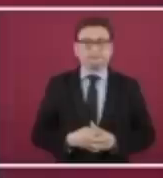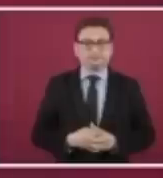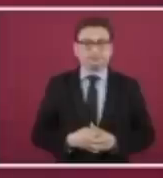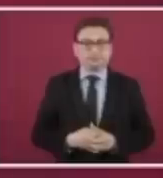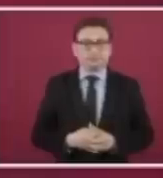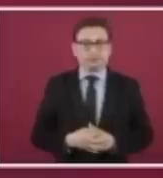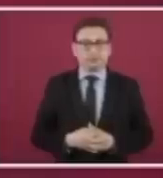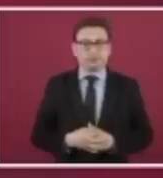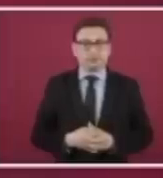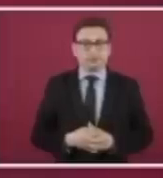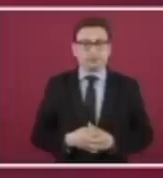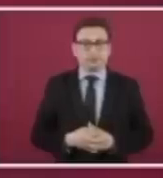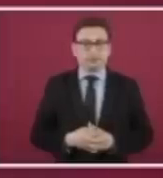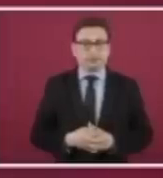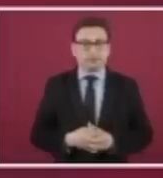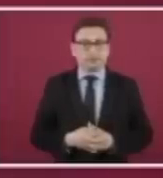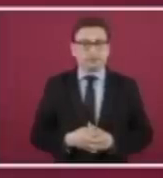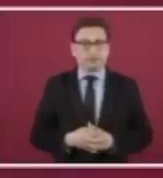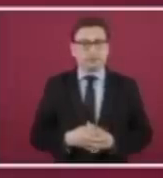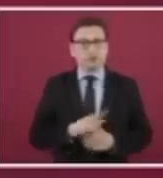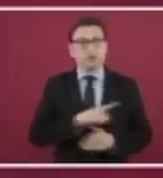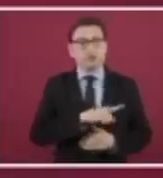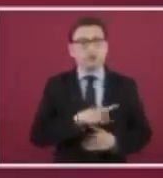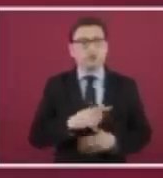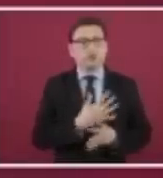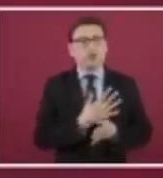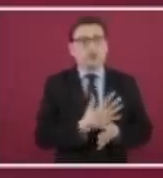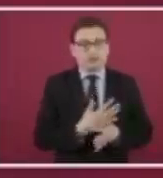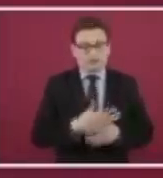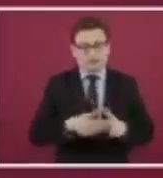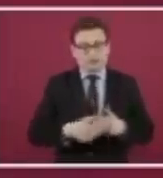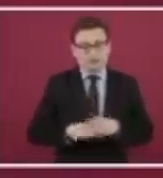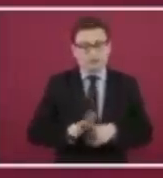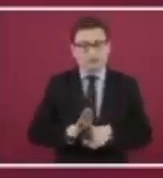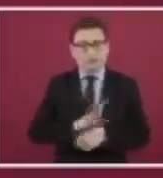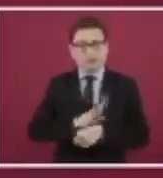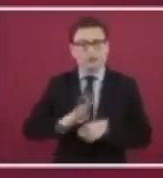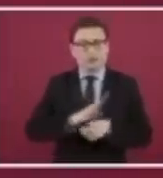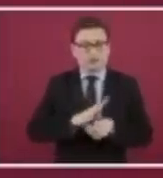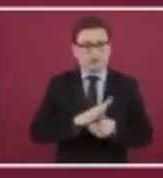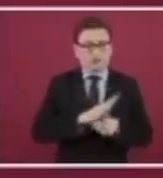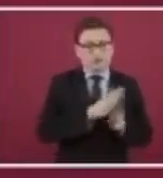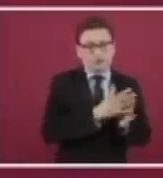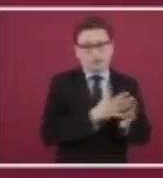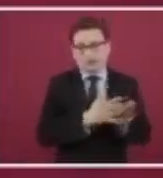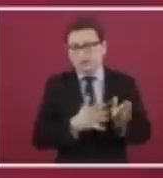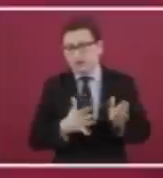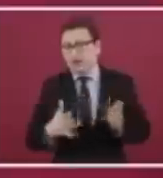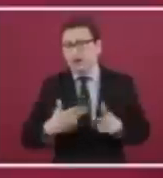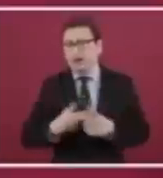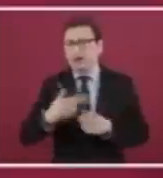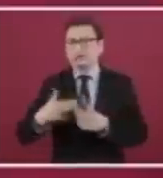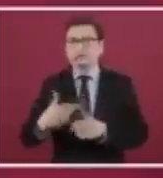ustedes dicen que van a haber beneficios hasta dentro de 20 años.